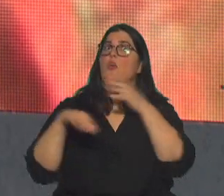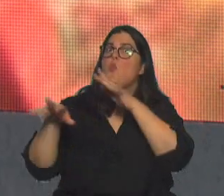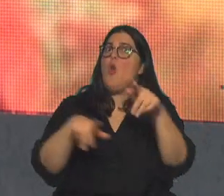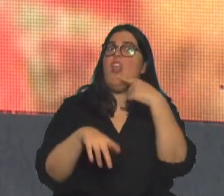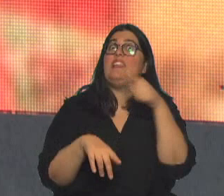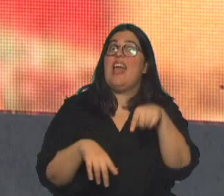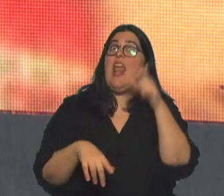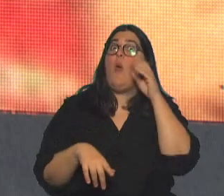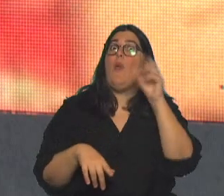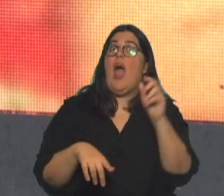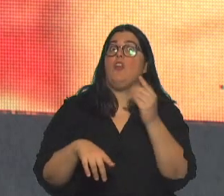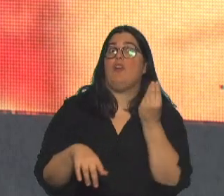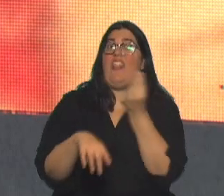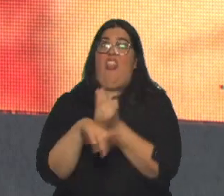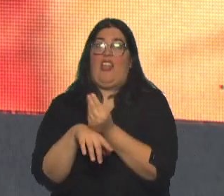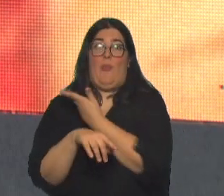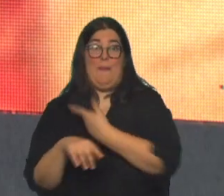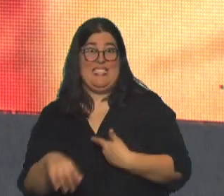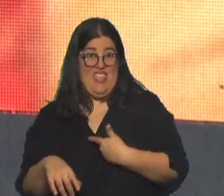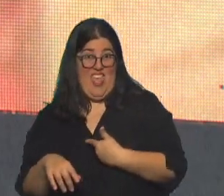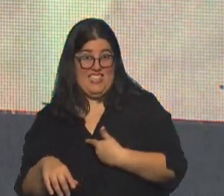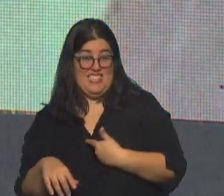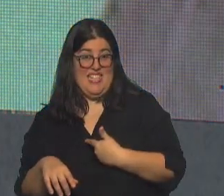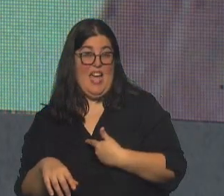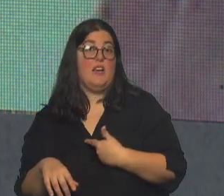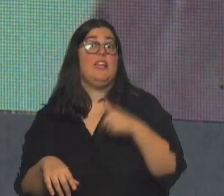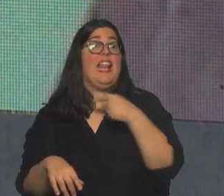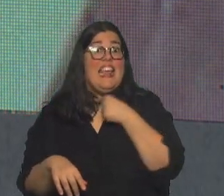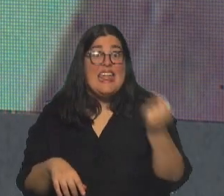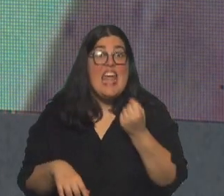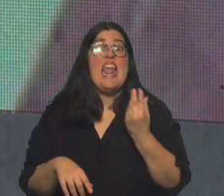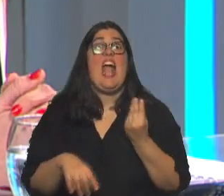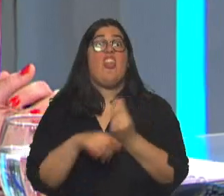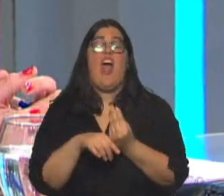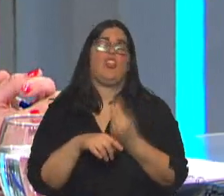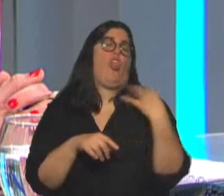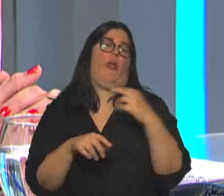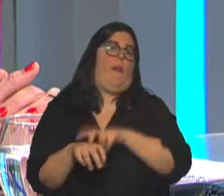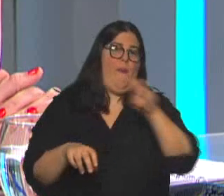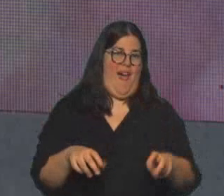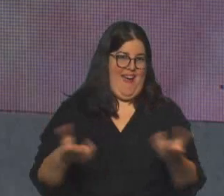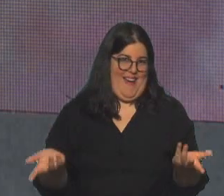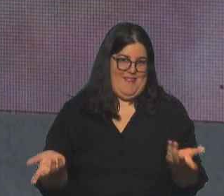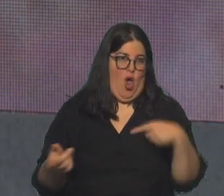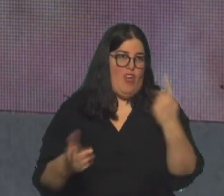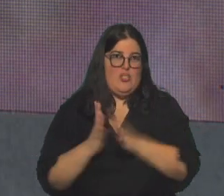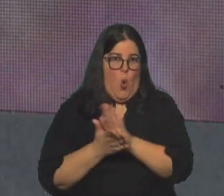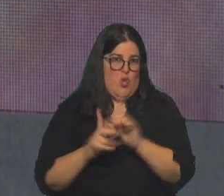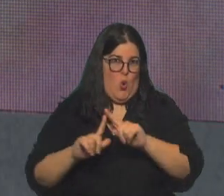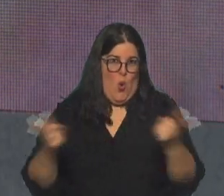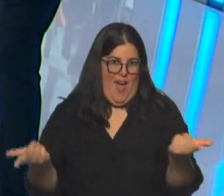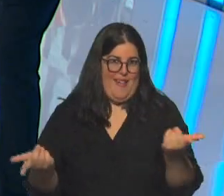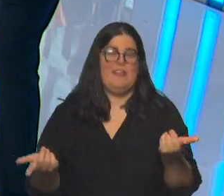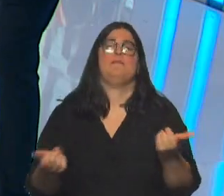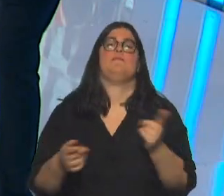la presidencia igual. Si él es candidato a la presidencia igual, tiene que romper, no hay otra. Entonces hay que ver mañana, el lunes, cuando se defina qué es lo que termina. Bueno,